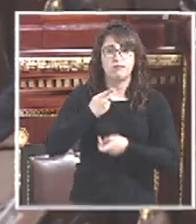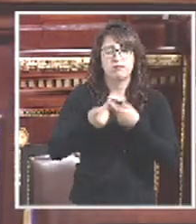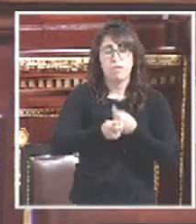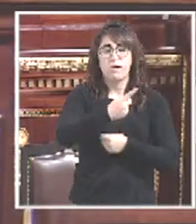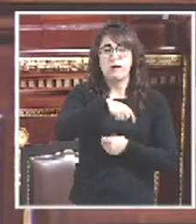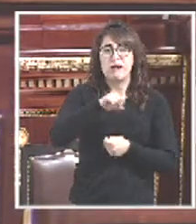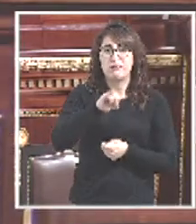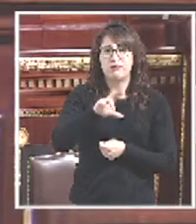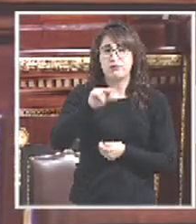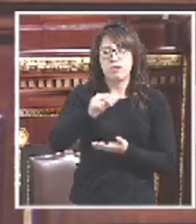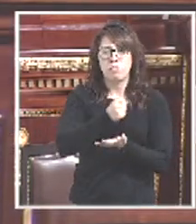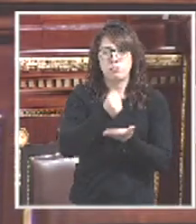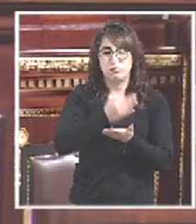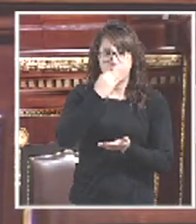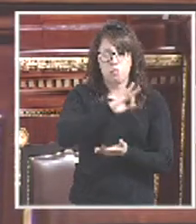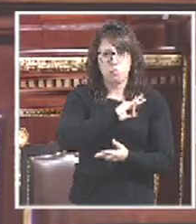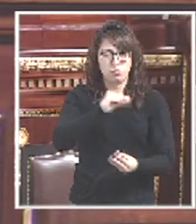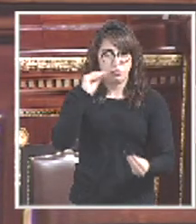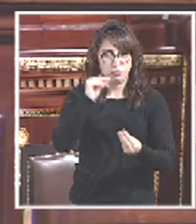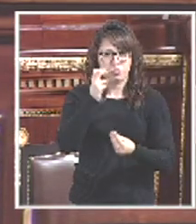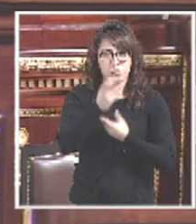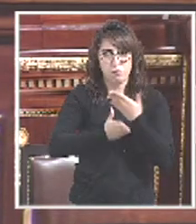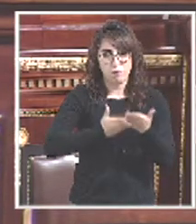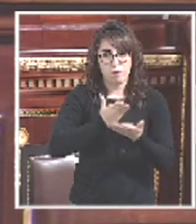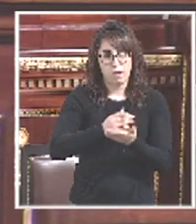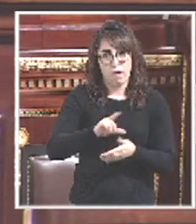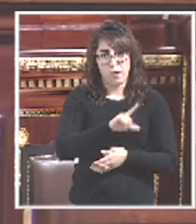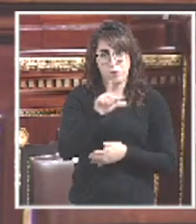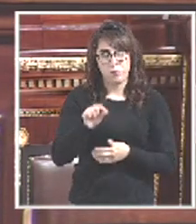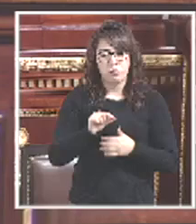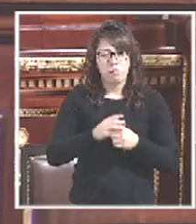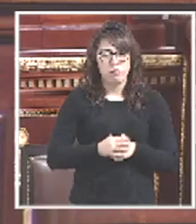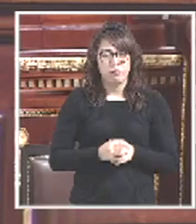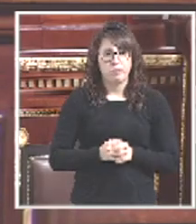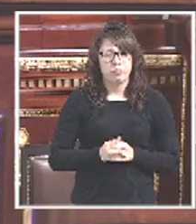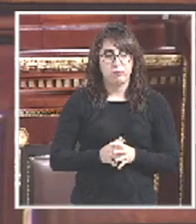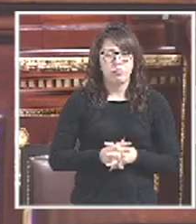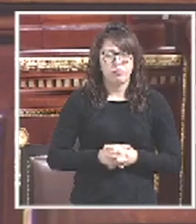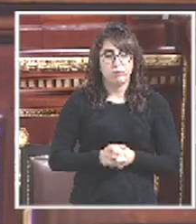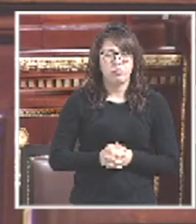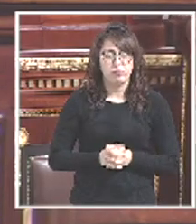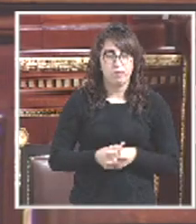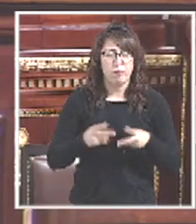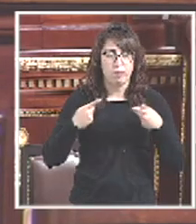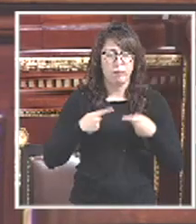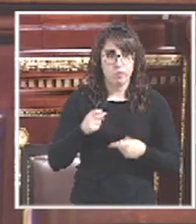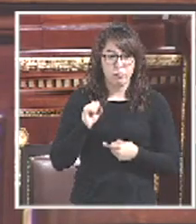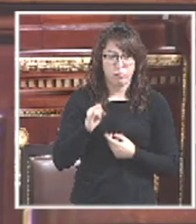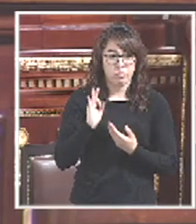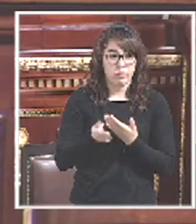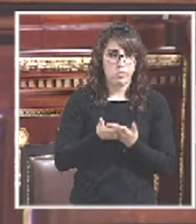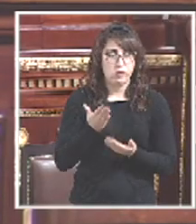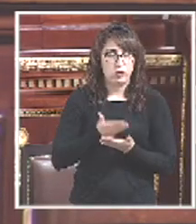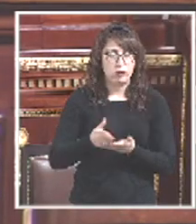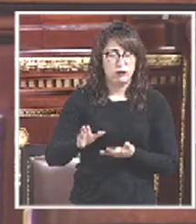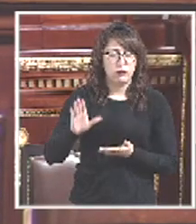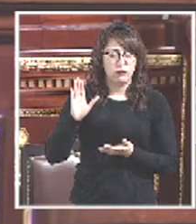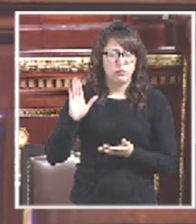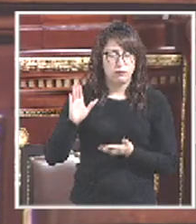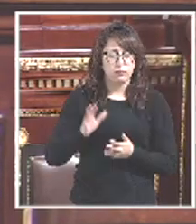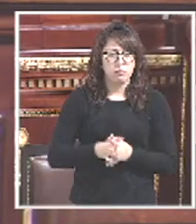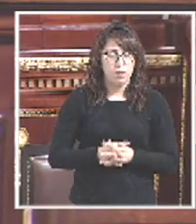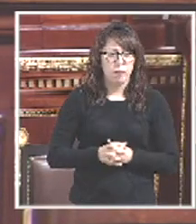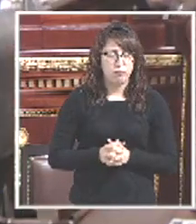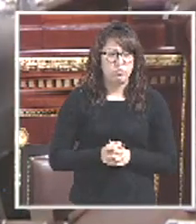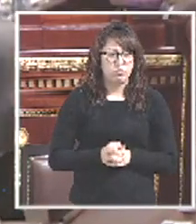se consulta a la Comisión Permanente si está a favor o en contra de la propuesta sometida a su consideración. Los que estén por la afirmativa, sírvanse a manifestarlo